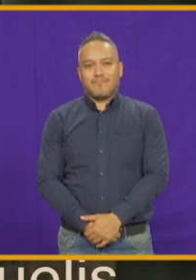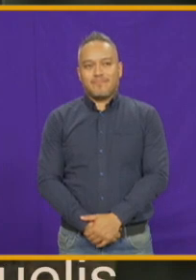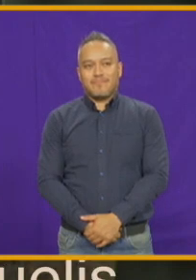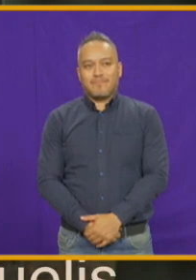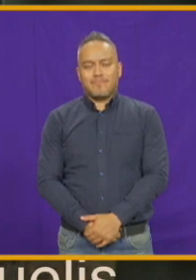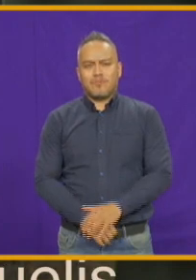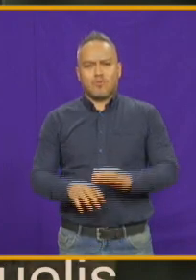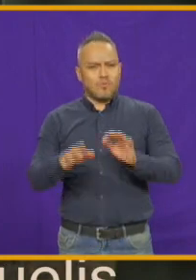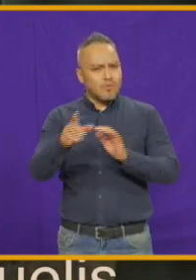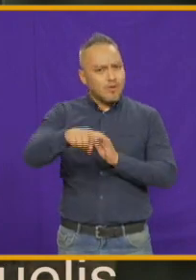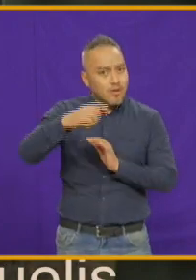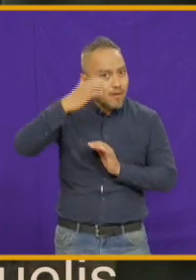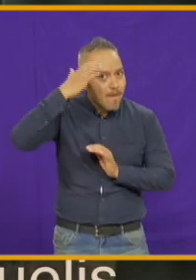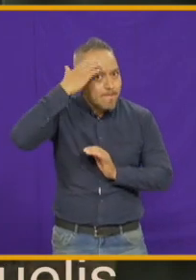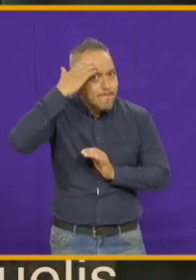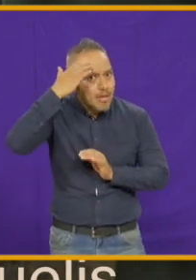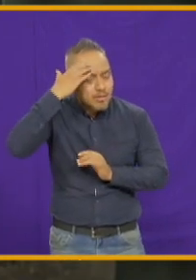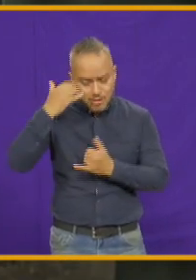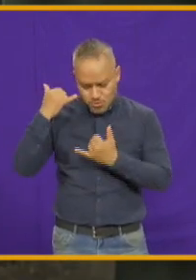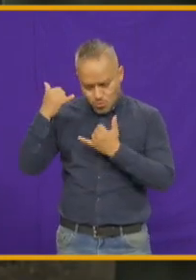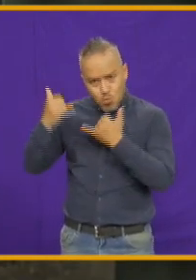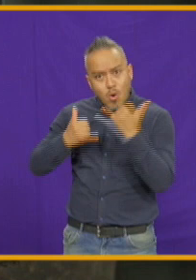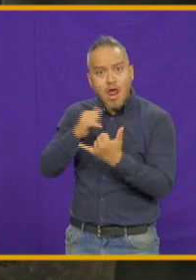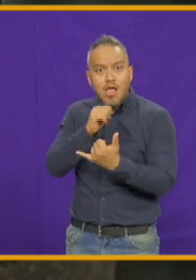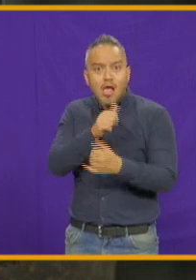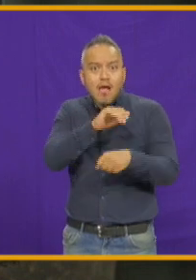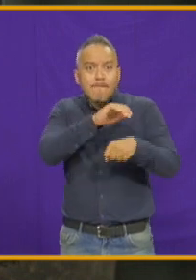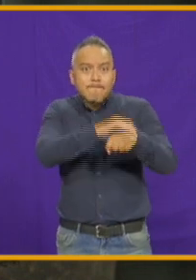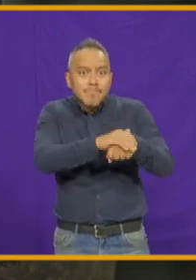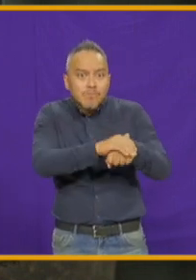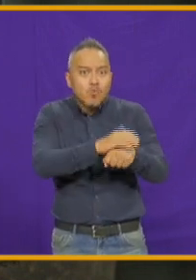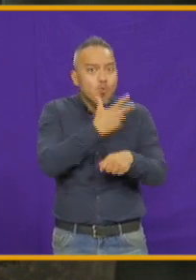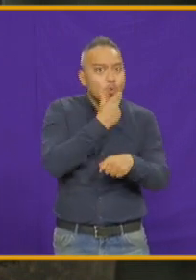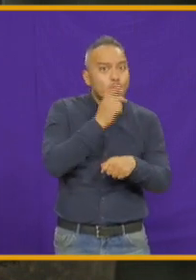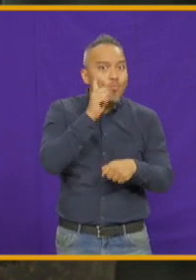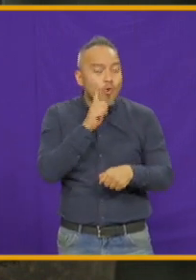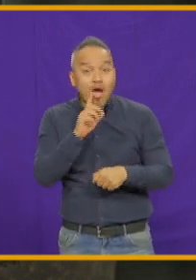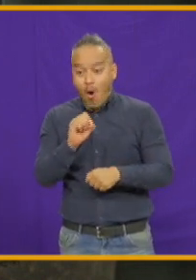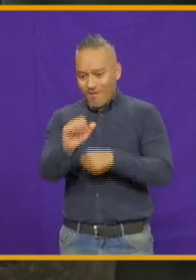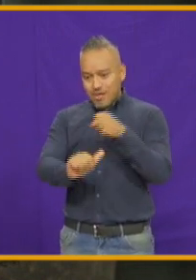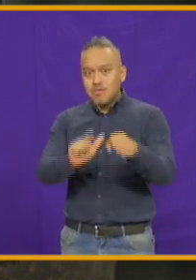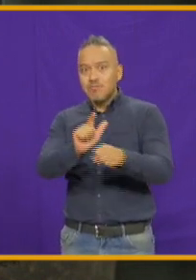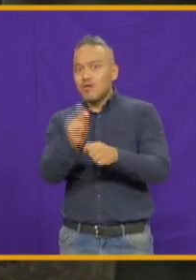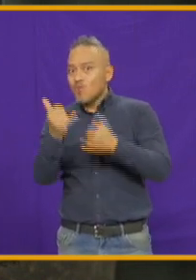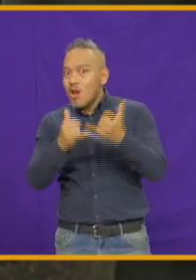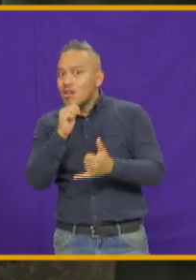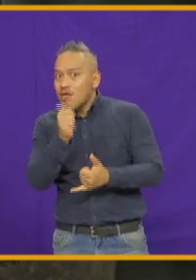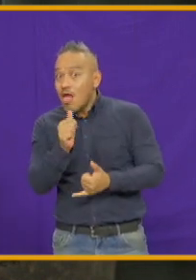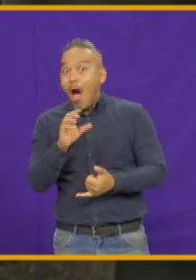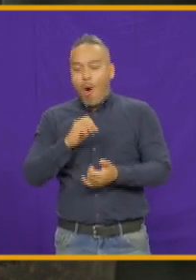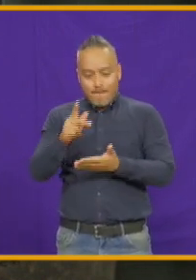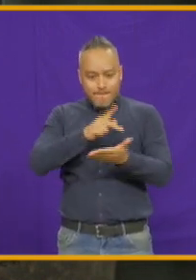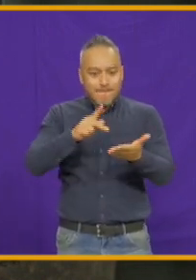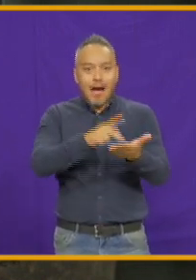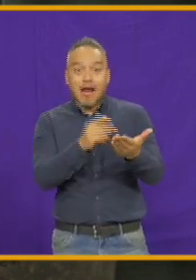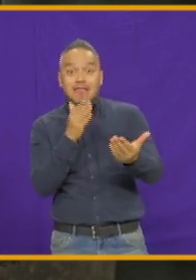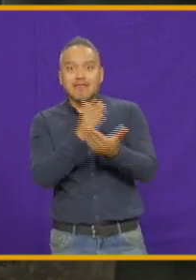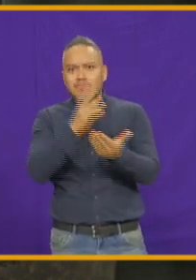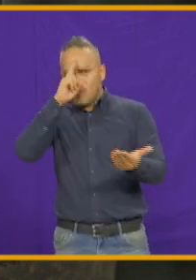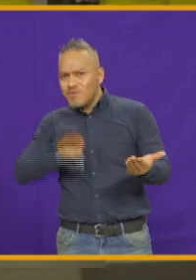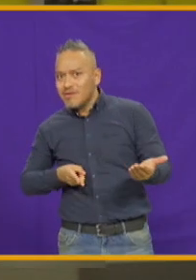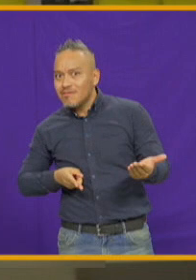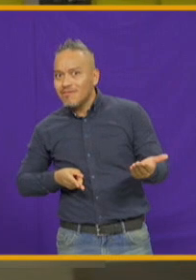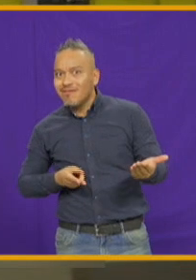se imaginan un mundo sin poder jugar con tus amigos amigas tu mascota o sin poder visitar el parque que más te